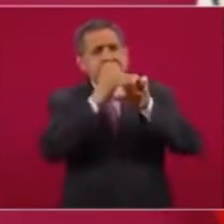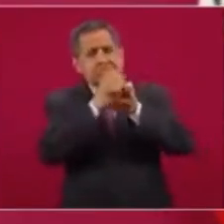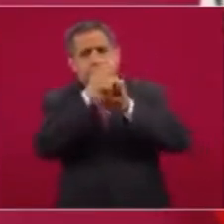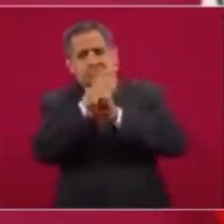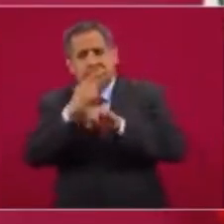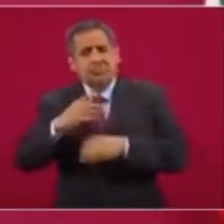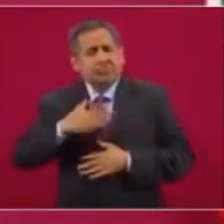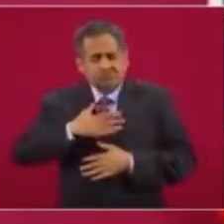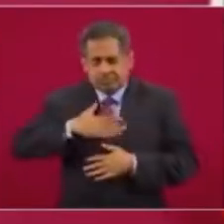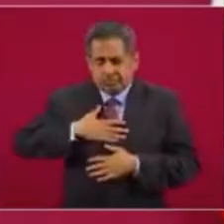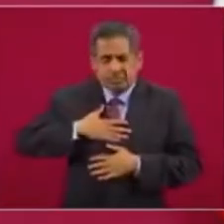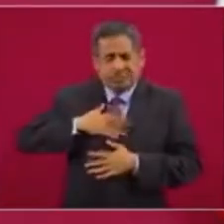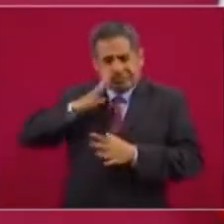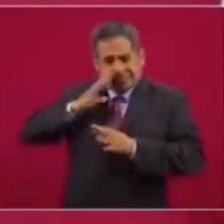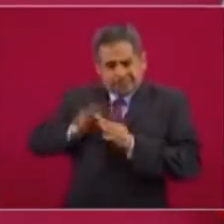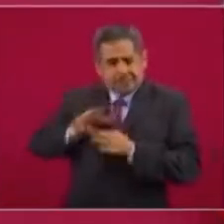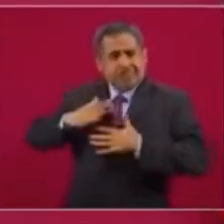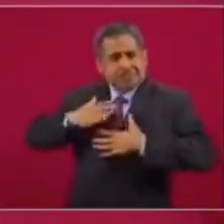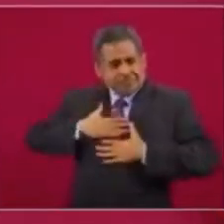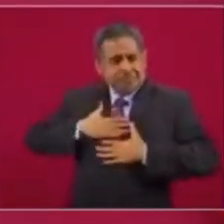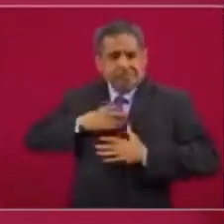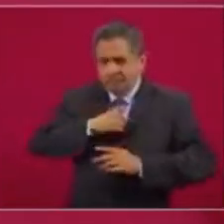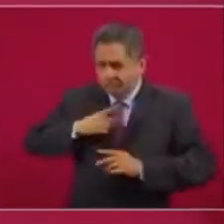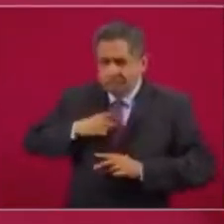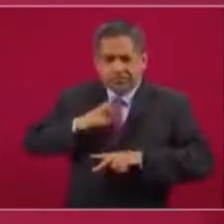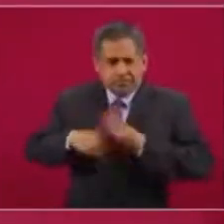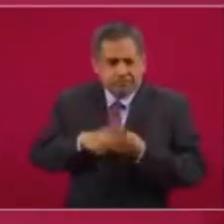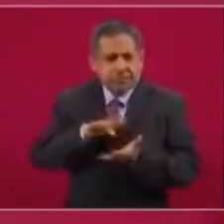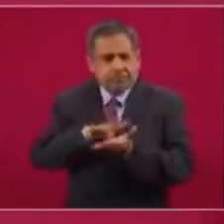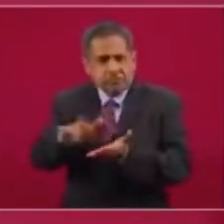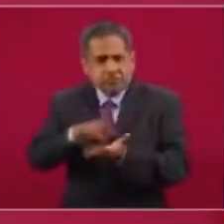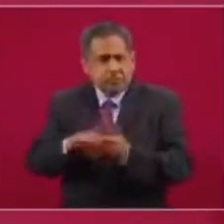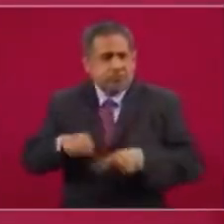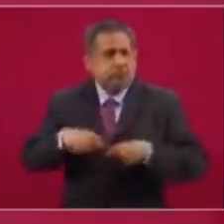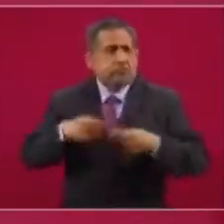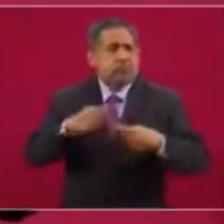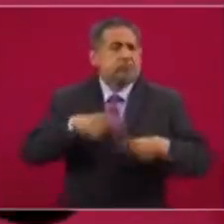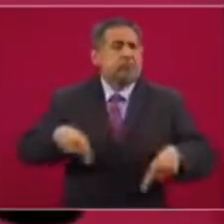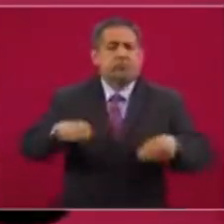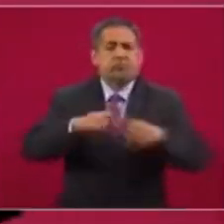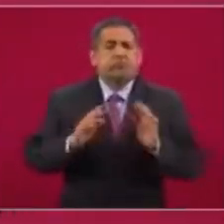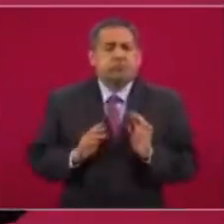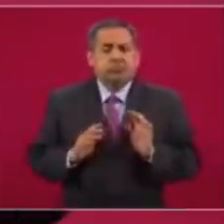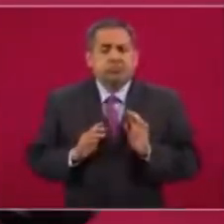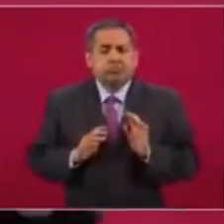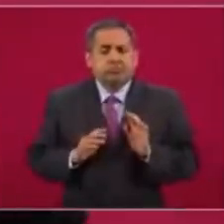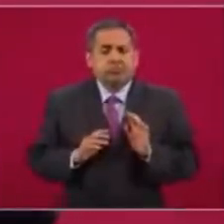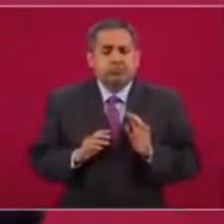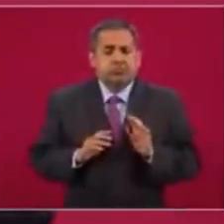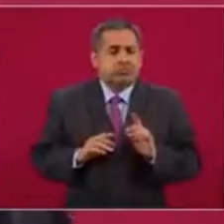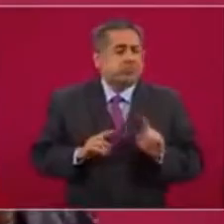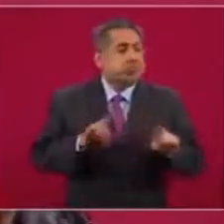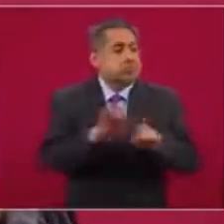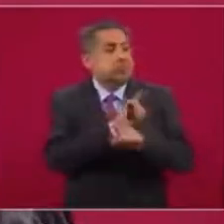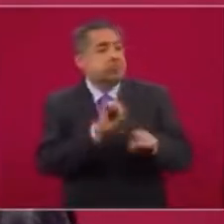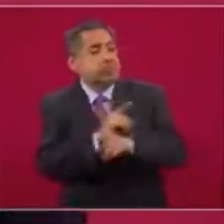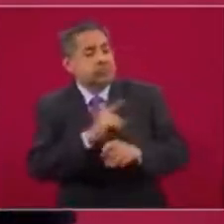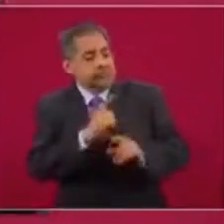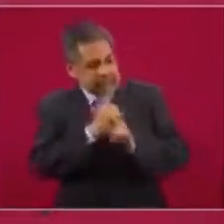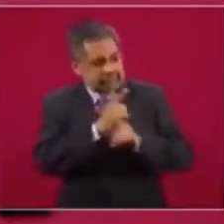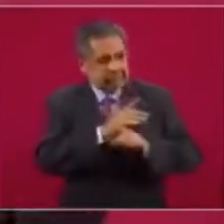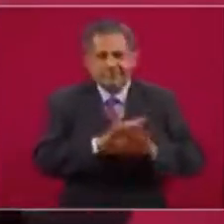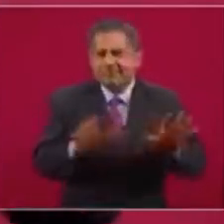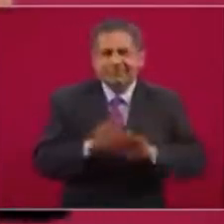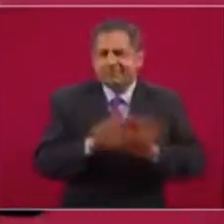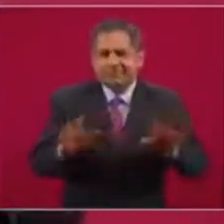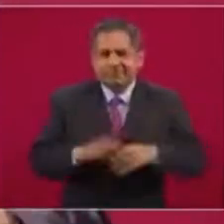la obligación de apoyar y no va a haber represalias en ningún caso. Con el